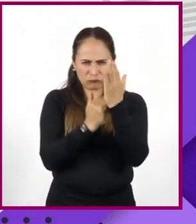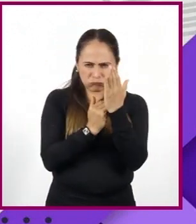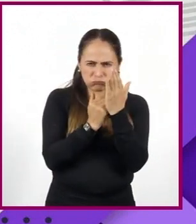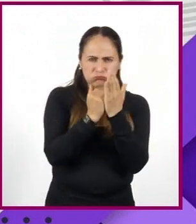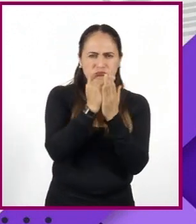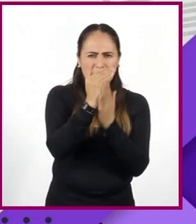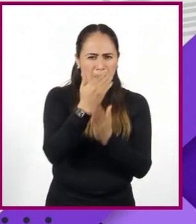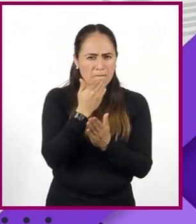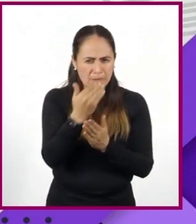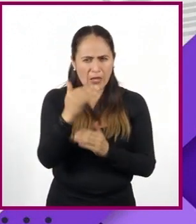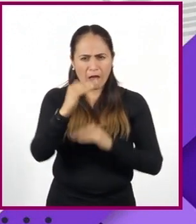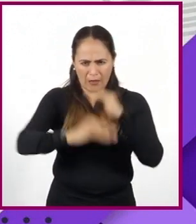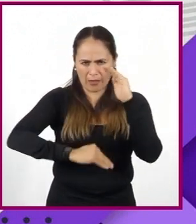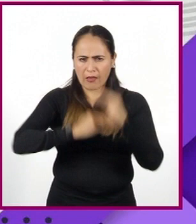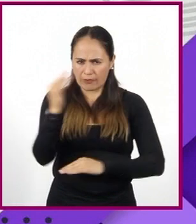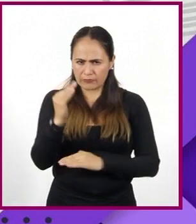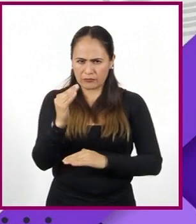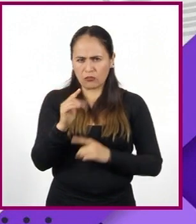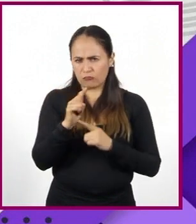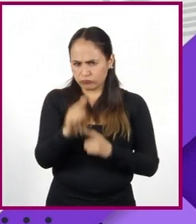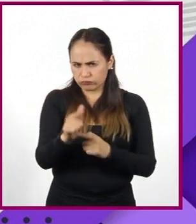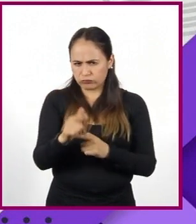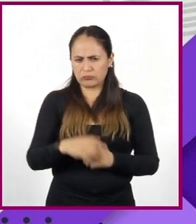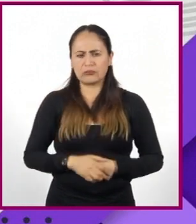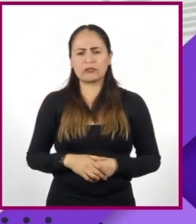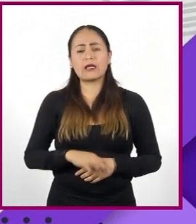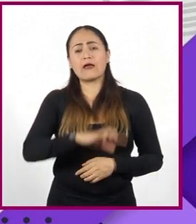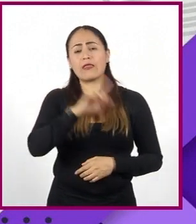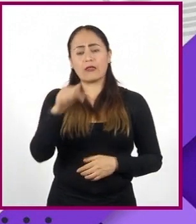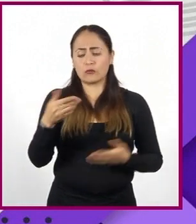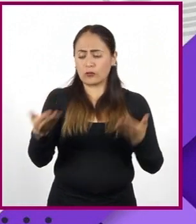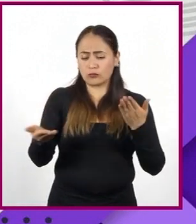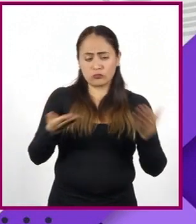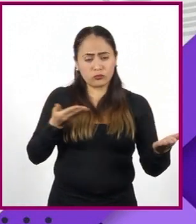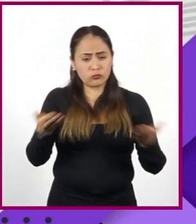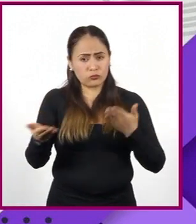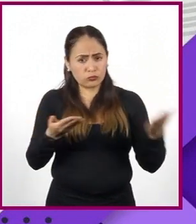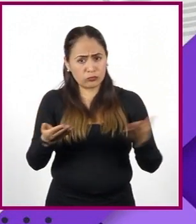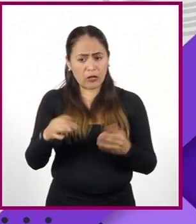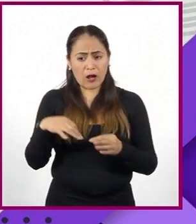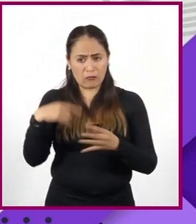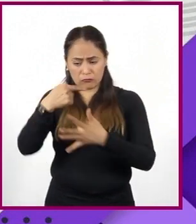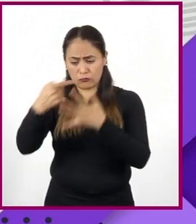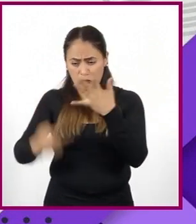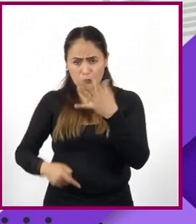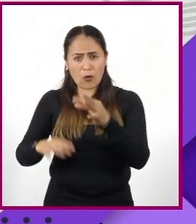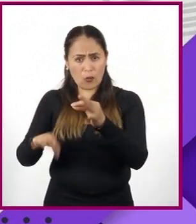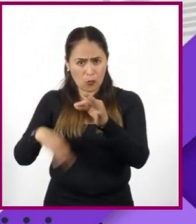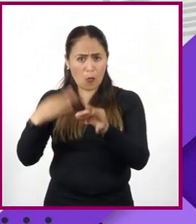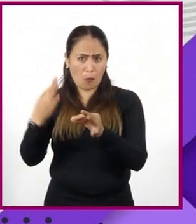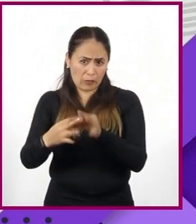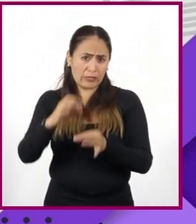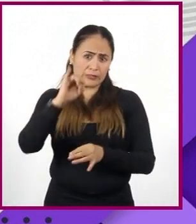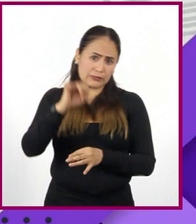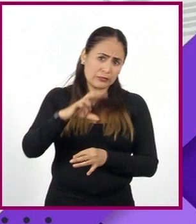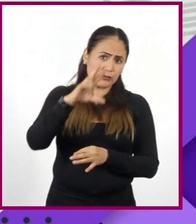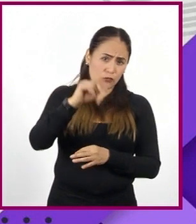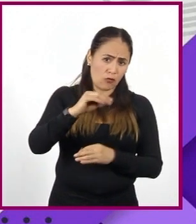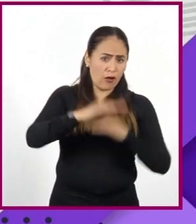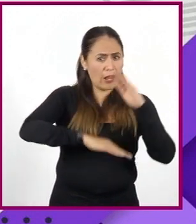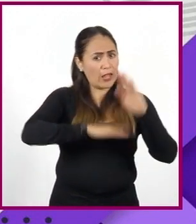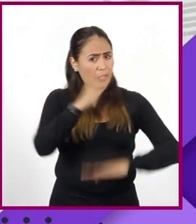proyecto. Al finalizar, se comparan resultados para determinar si se cumplieron los compromisos y se lograron los